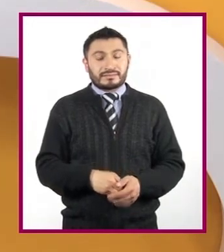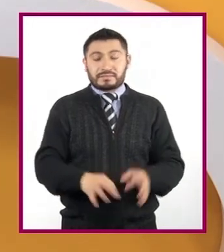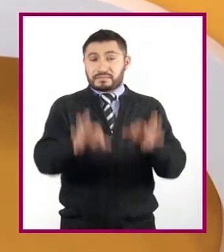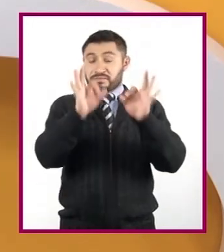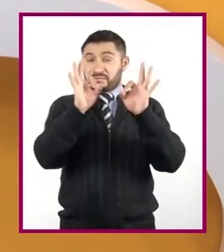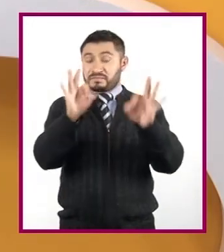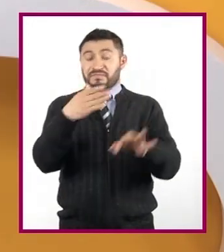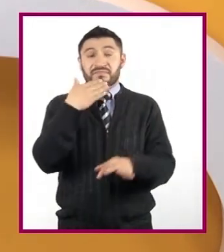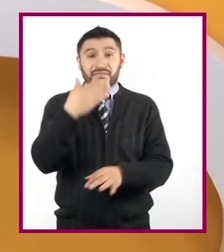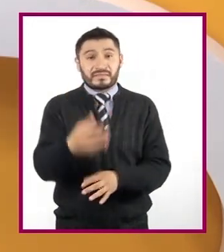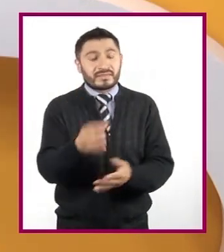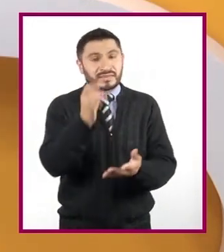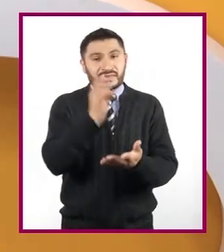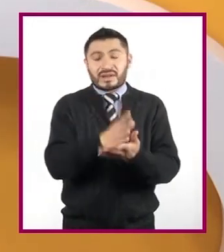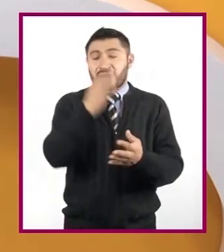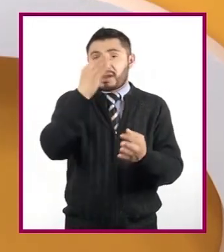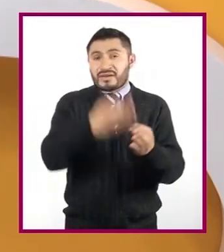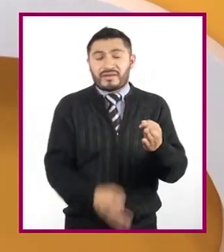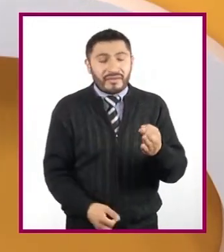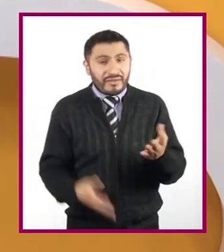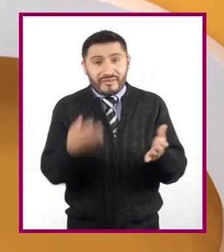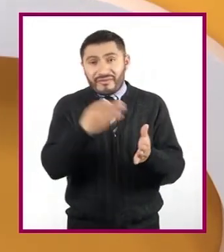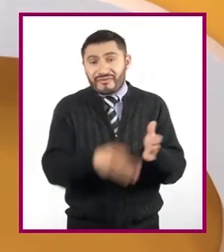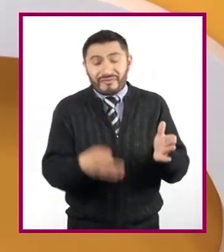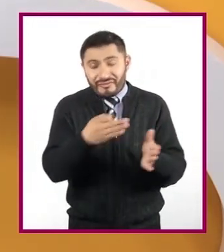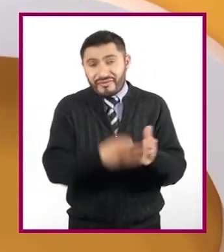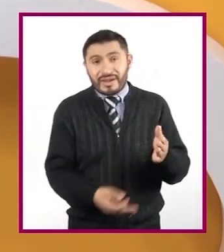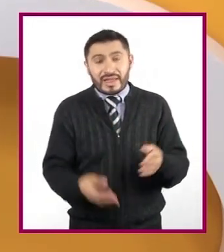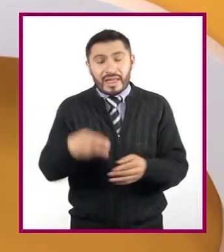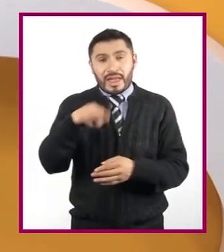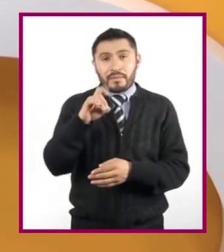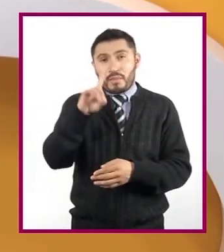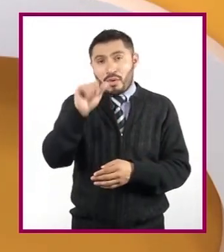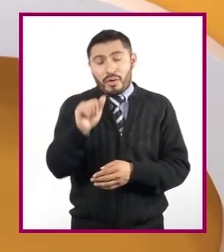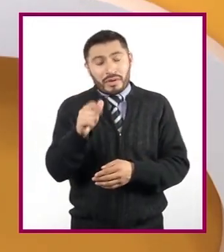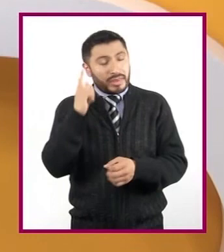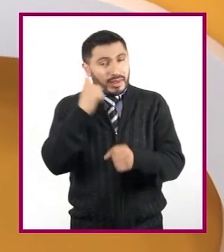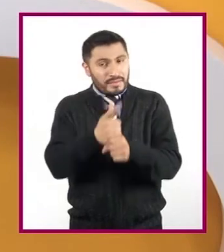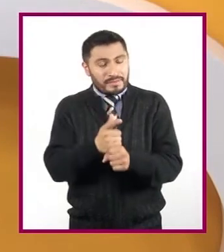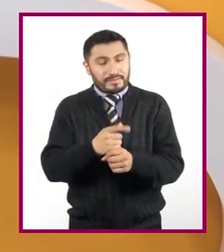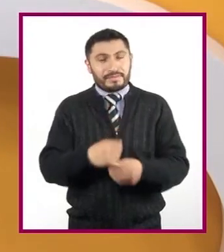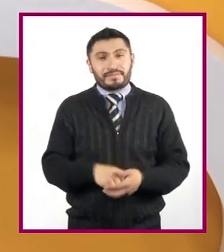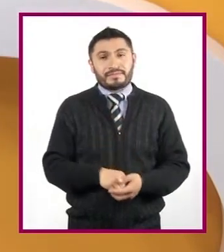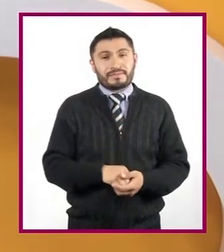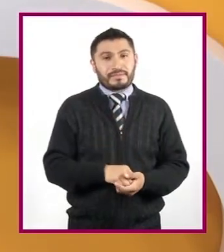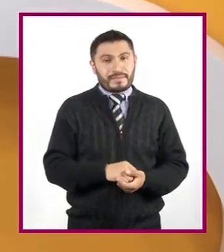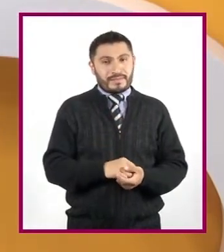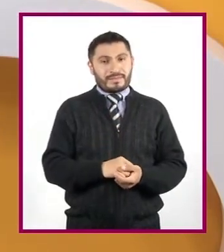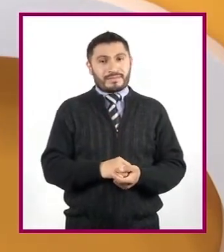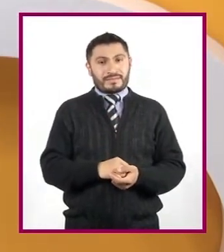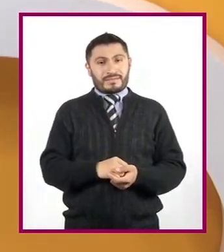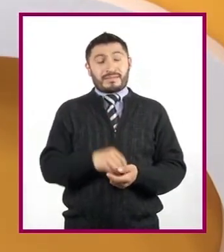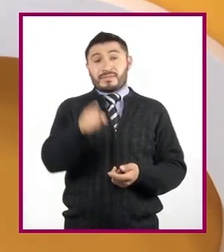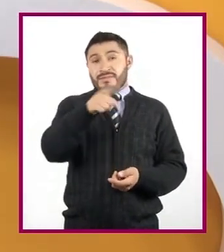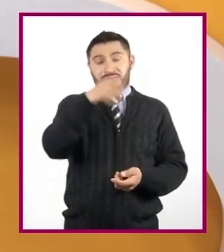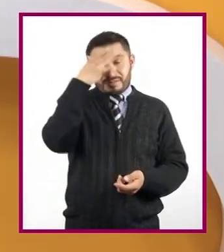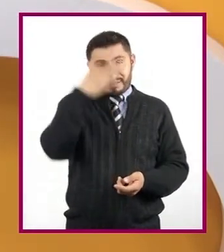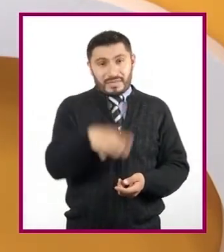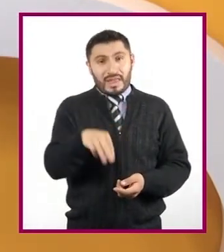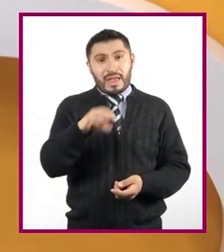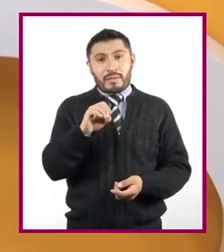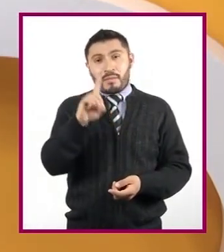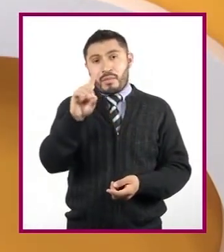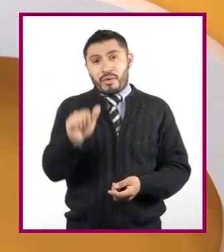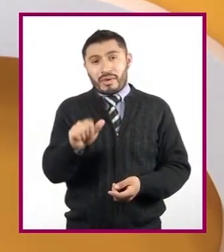Excelente. Solo nos hace falta calcular la moda de este conjunto de datos. Como ya saben, la